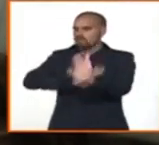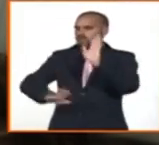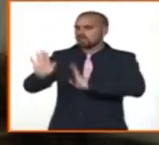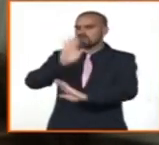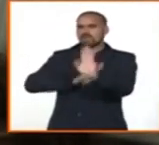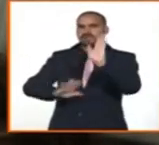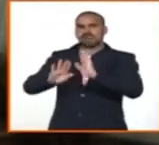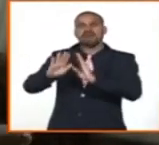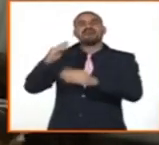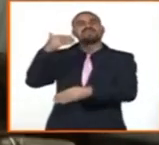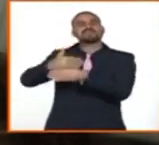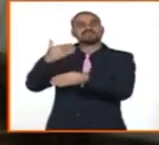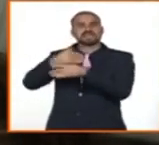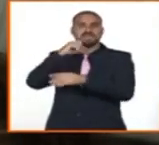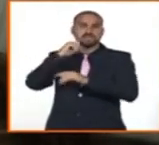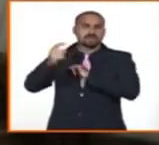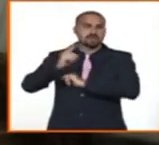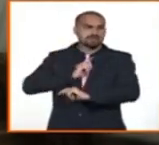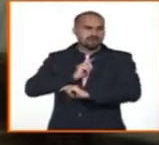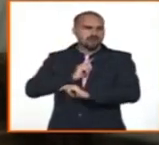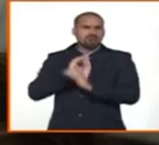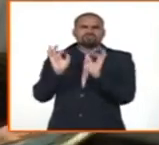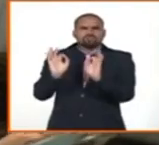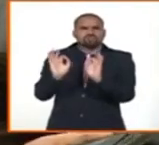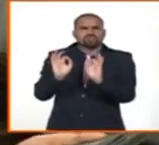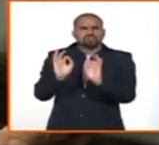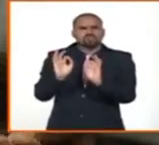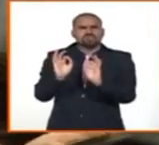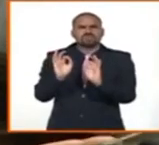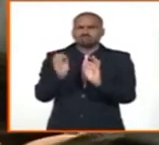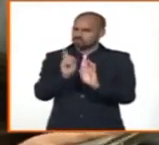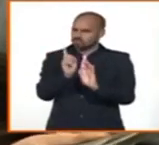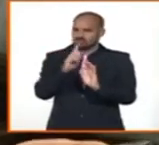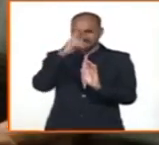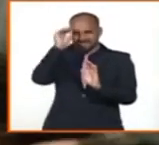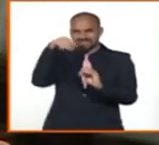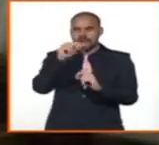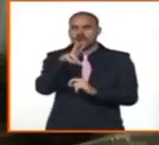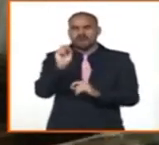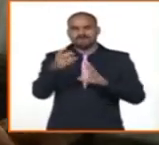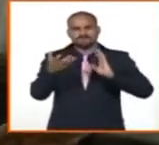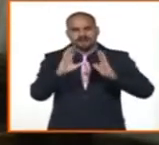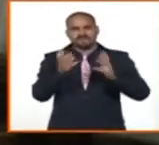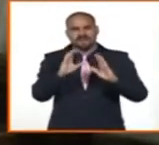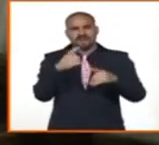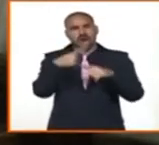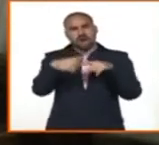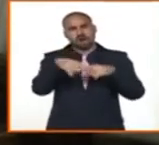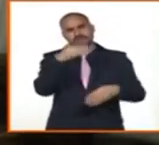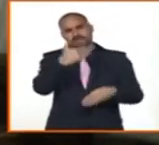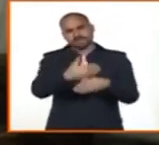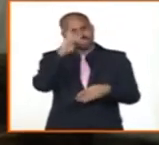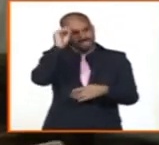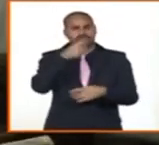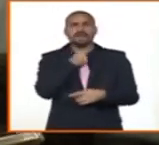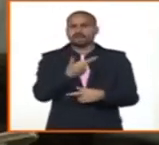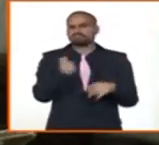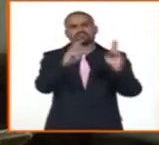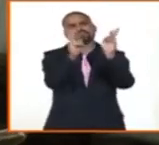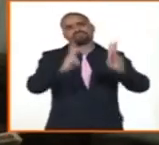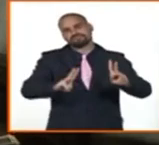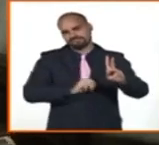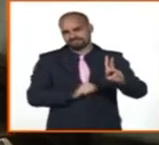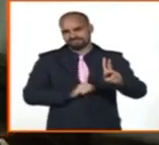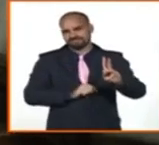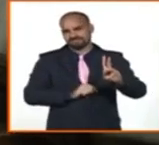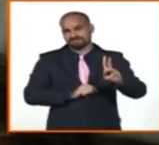económico, que es el conocido, sino la evolución de las nuevas formas de otro tipo de bloqueo, que es el informativo, que es uno de los aspectos